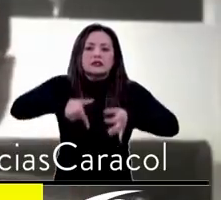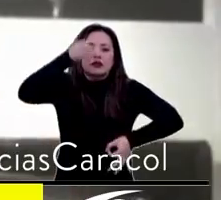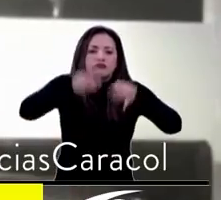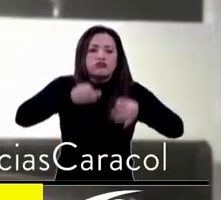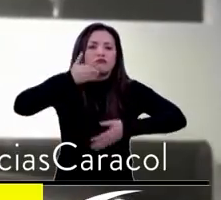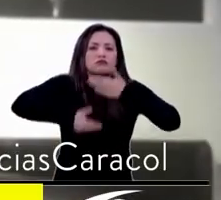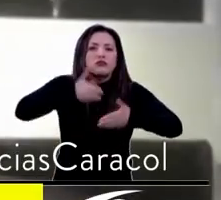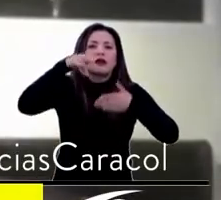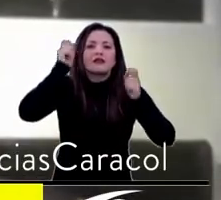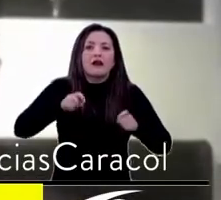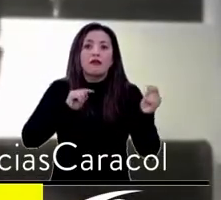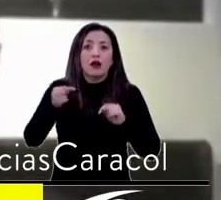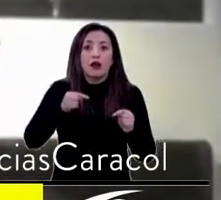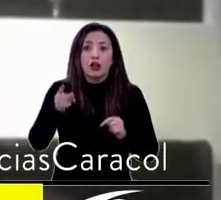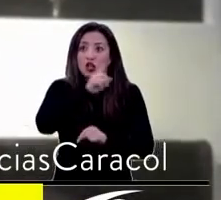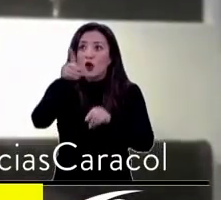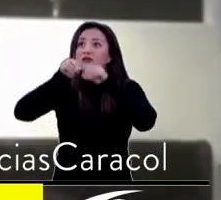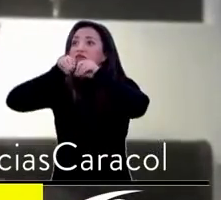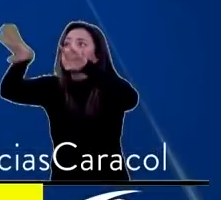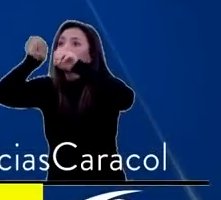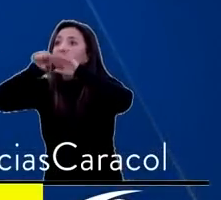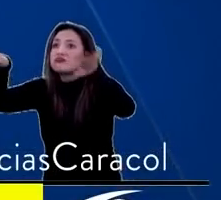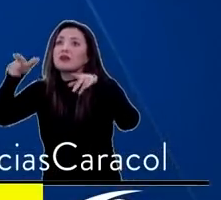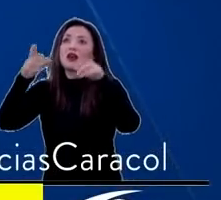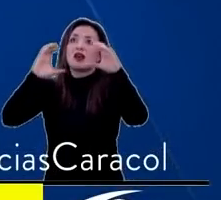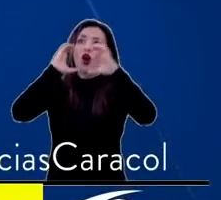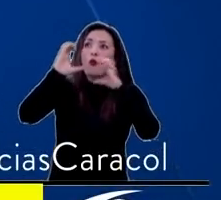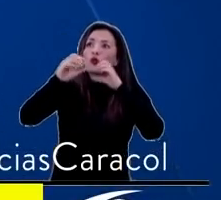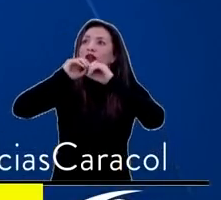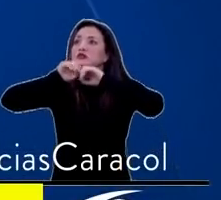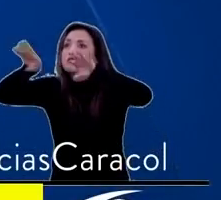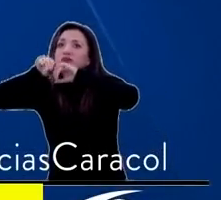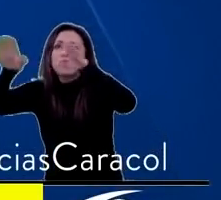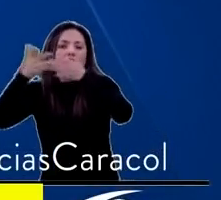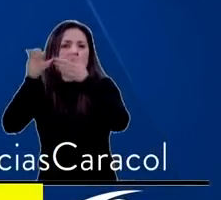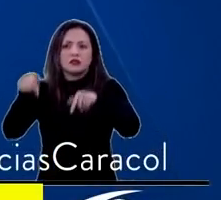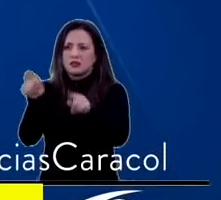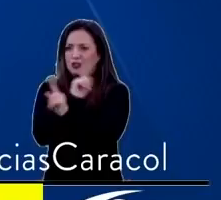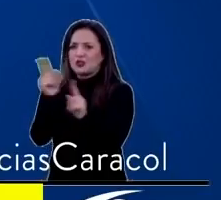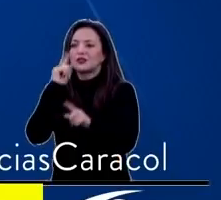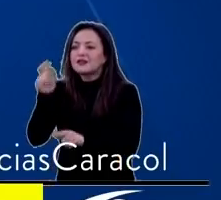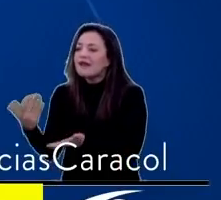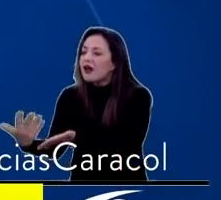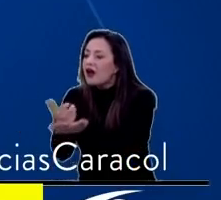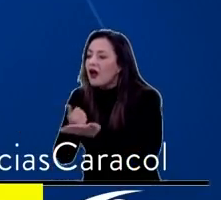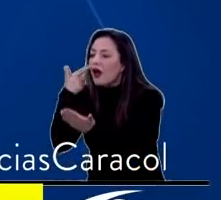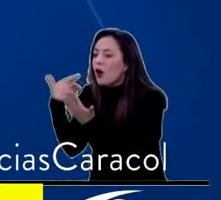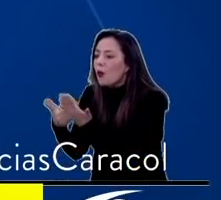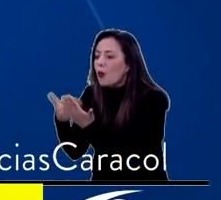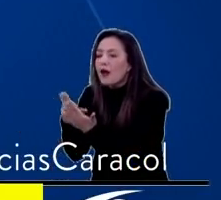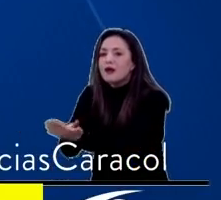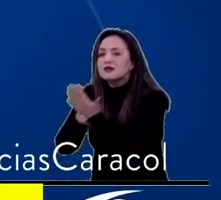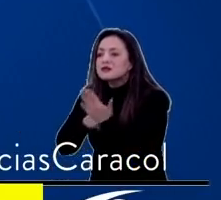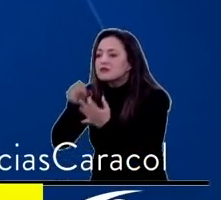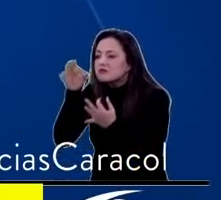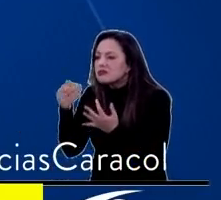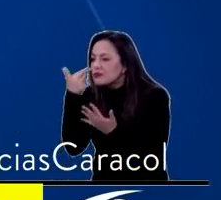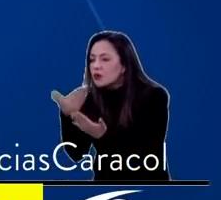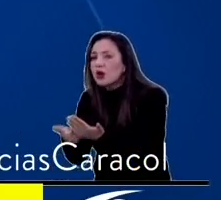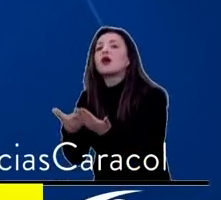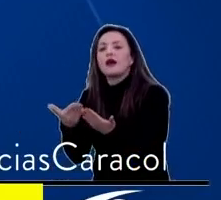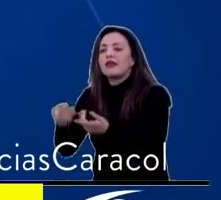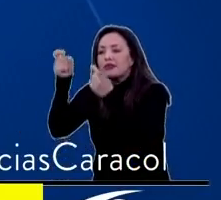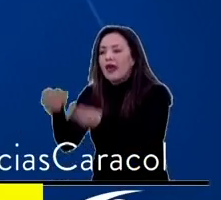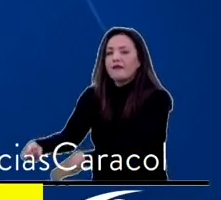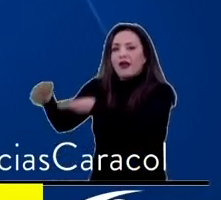el debate no es en los medios de comunicación, que las pruebas, que los elementos materiales probatorios se